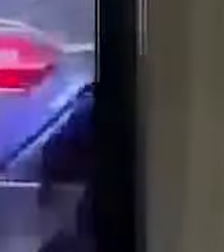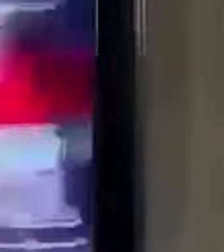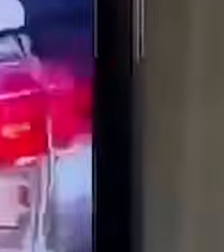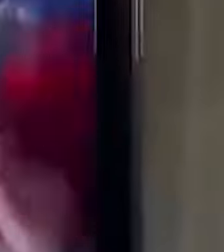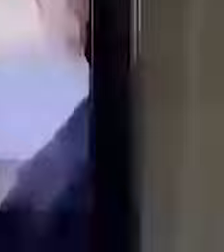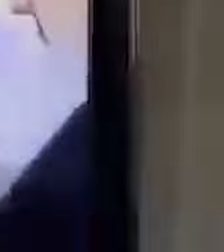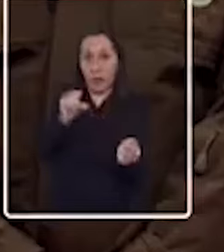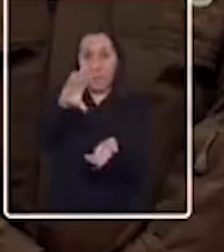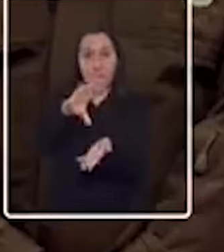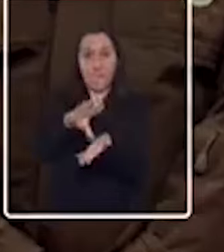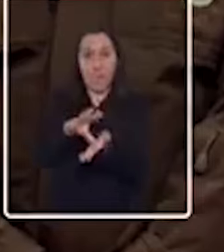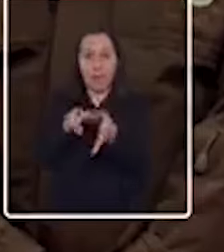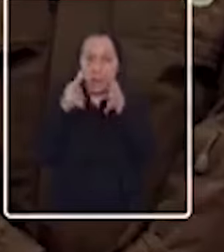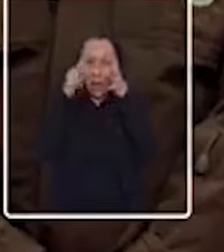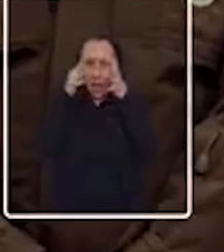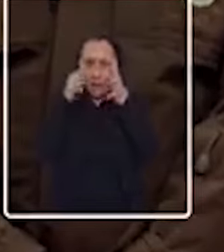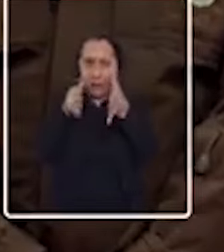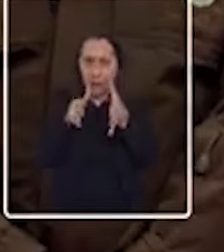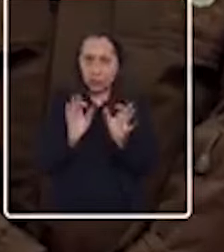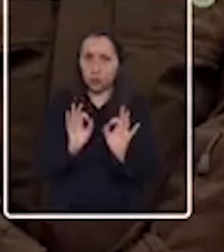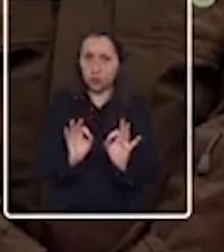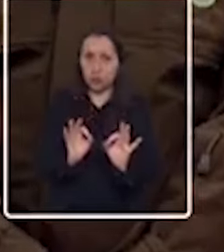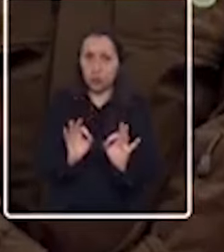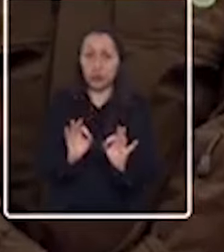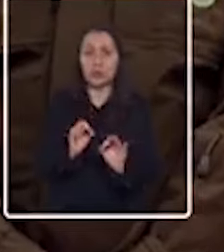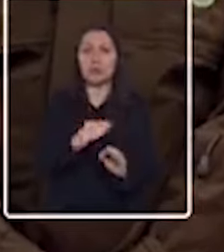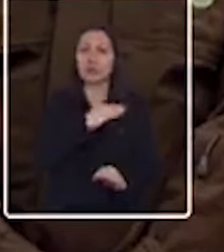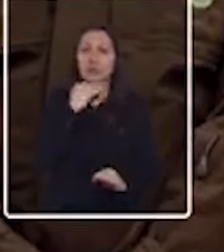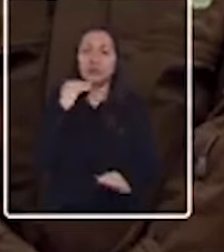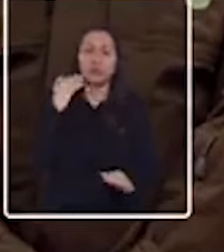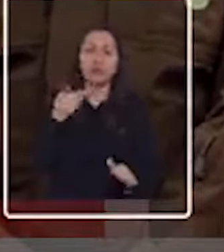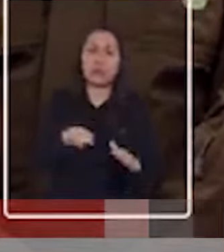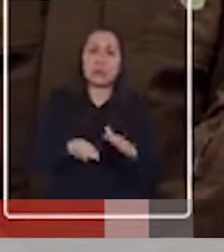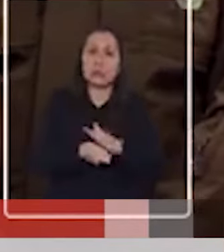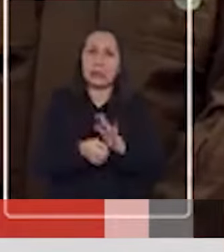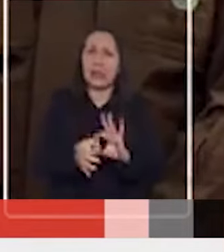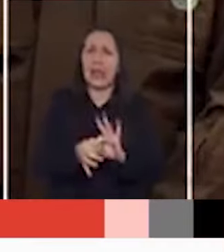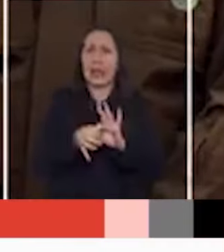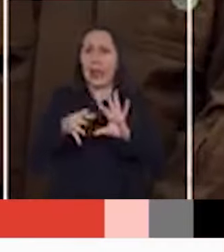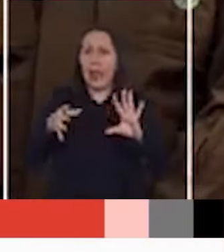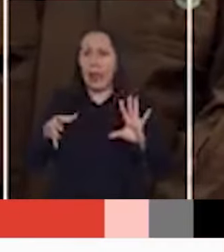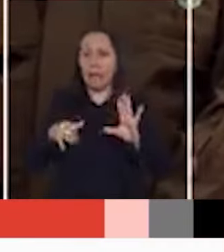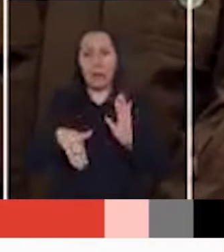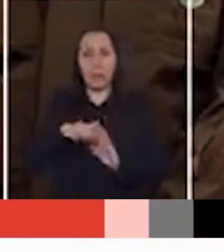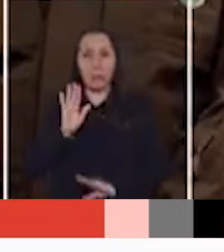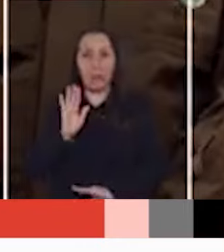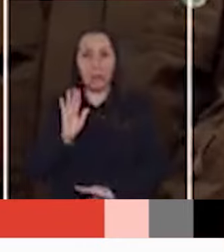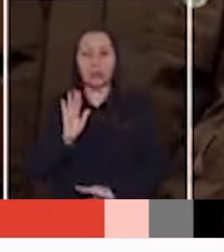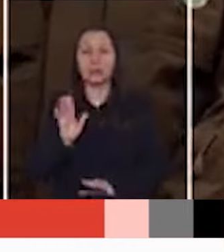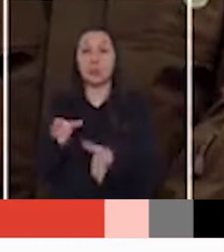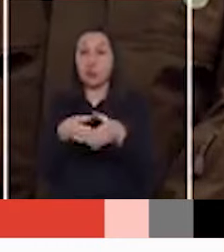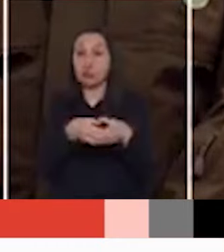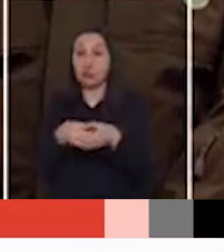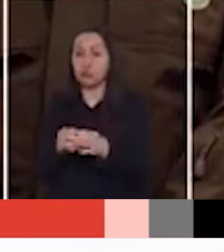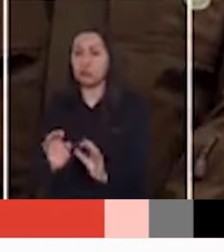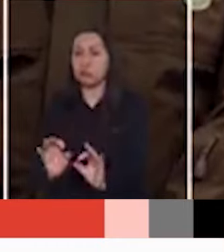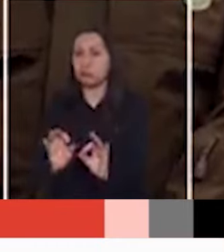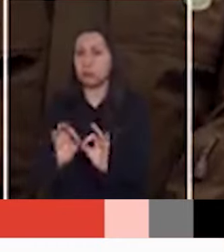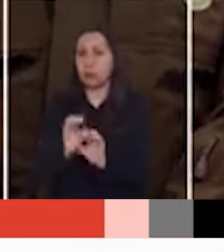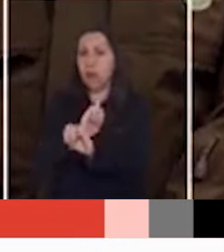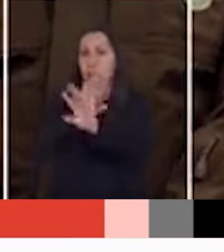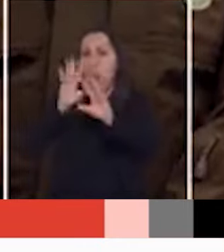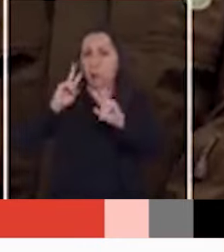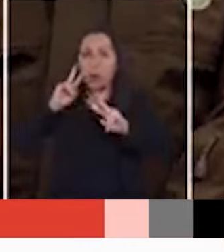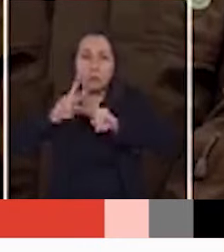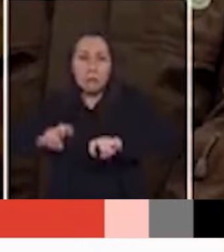organizado. Con el foco puesto en los homicidios de mayor gravedad. Han sido unidades muy efectivas para esclarecer